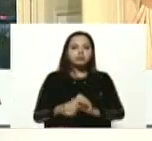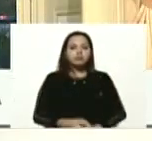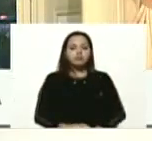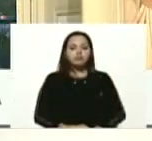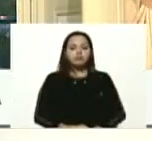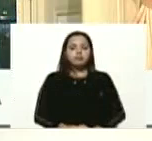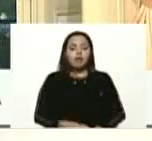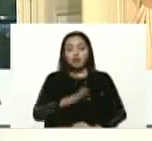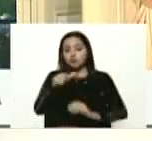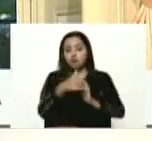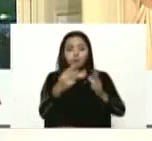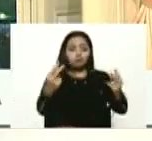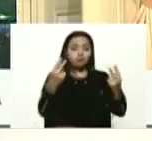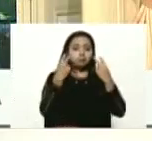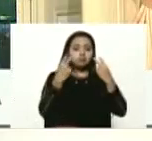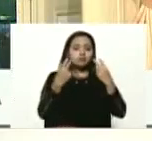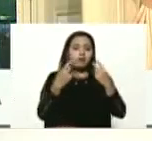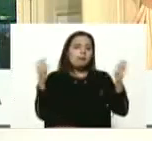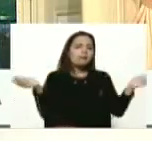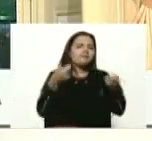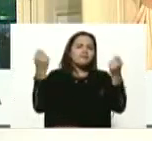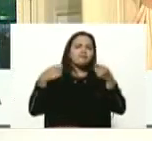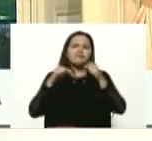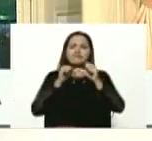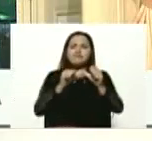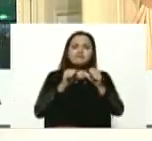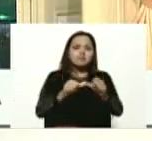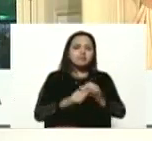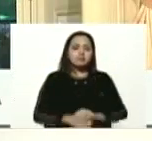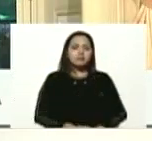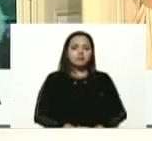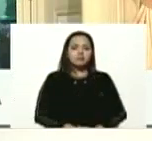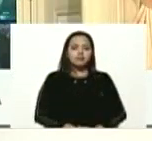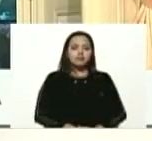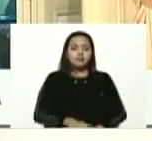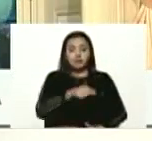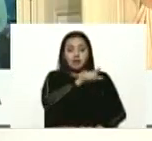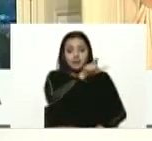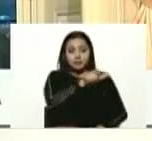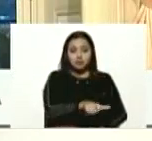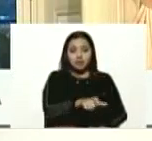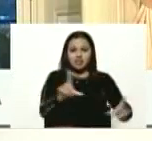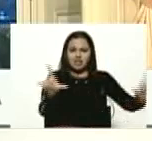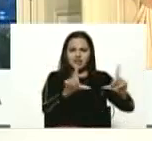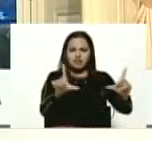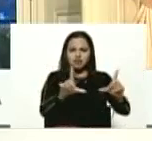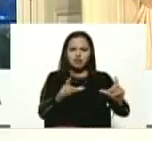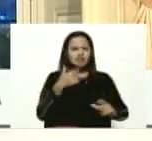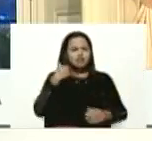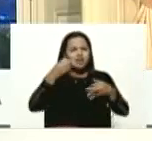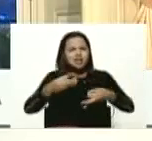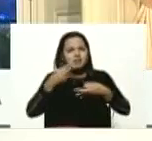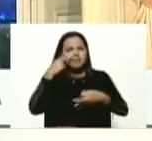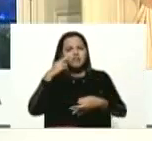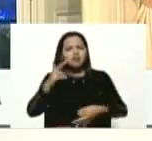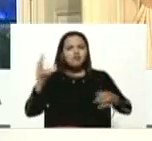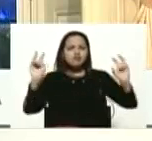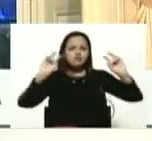escuchan. Una campaña permanente. En Bloomberg, fíjense, en su televisora yo siempre veo los